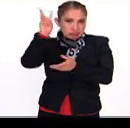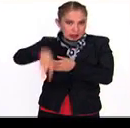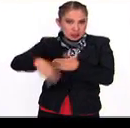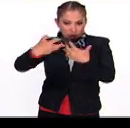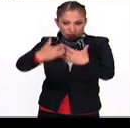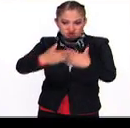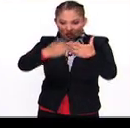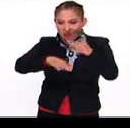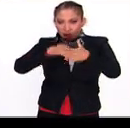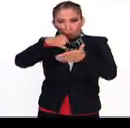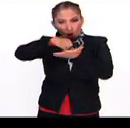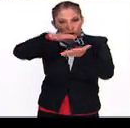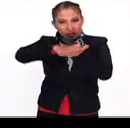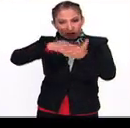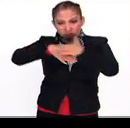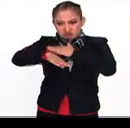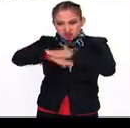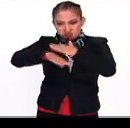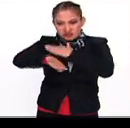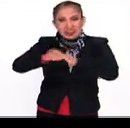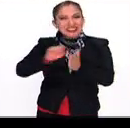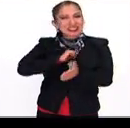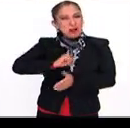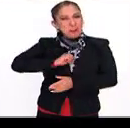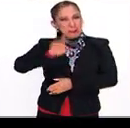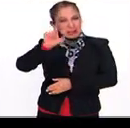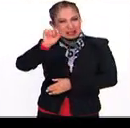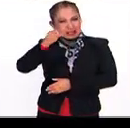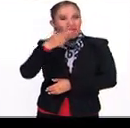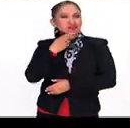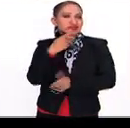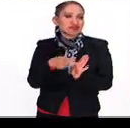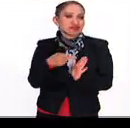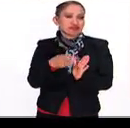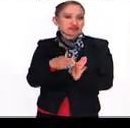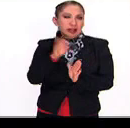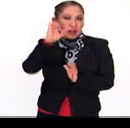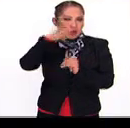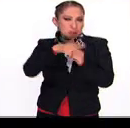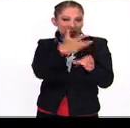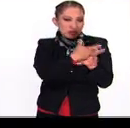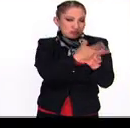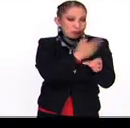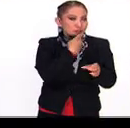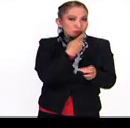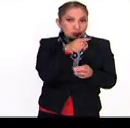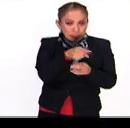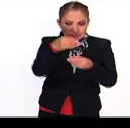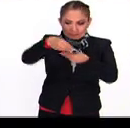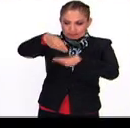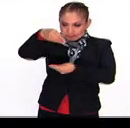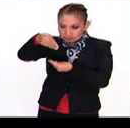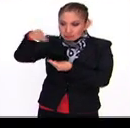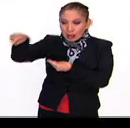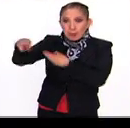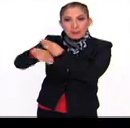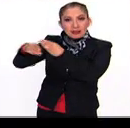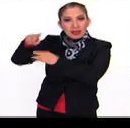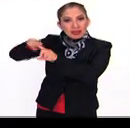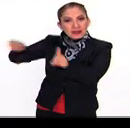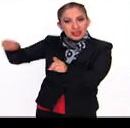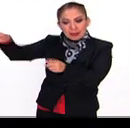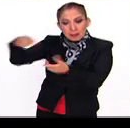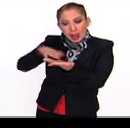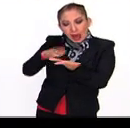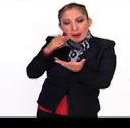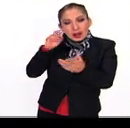industrial muy del siglo XX en Europa y Estados Unidos, para